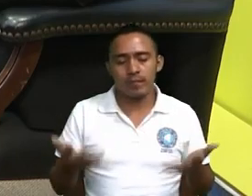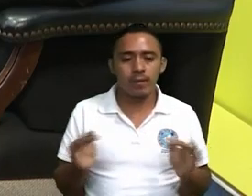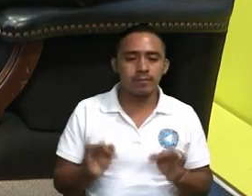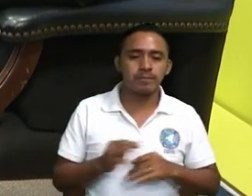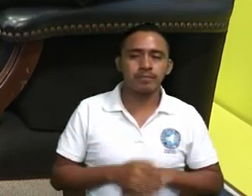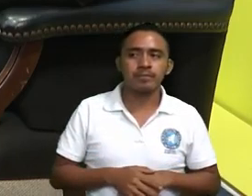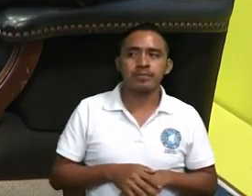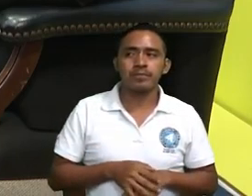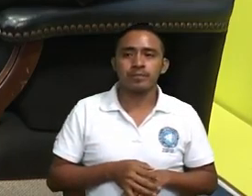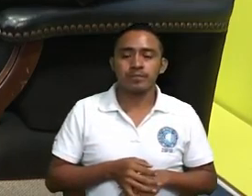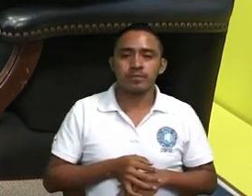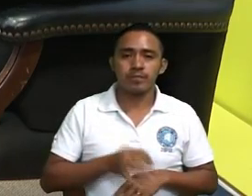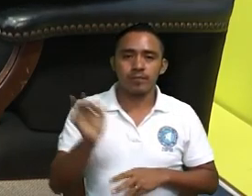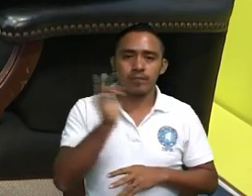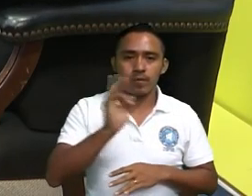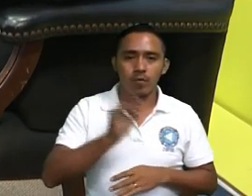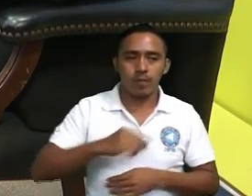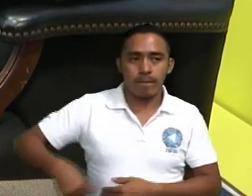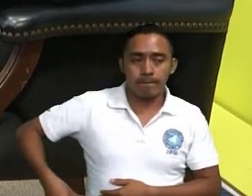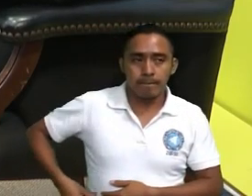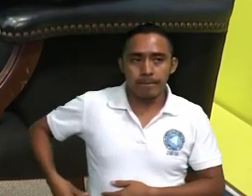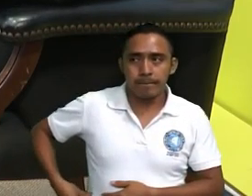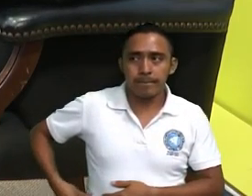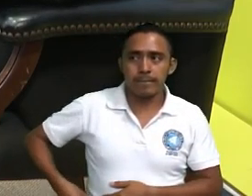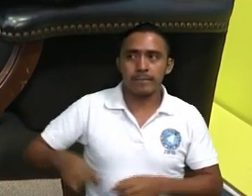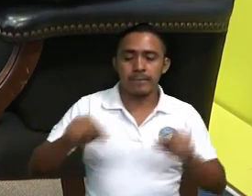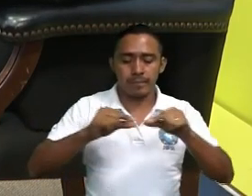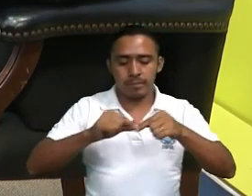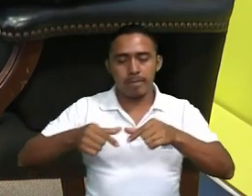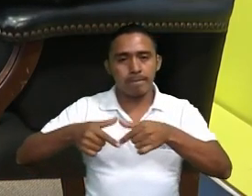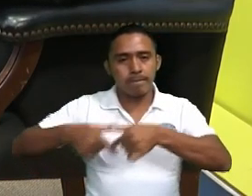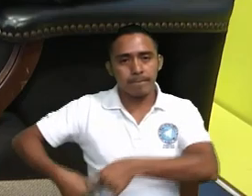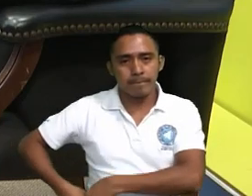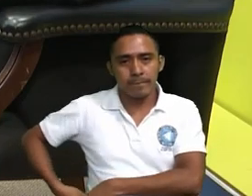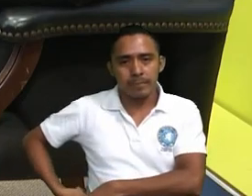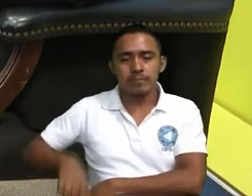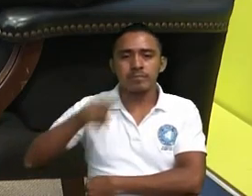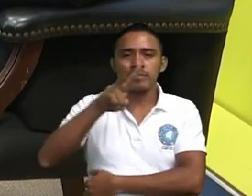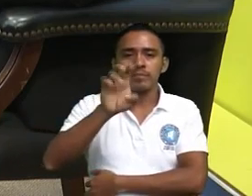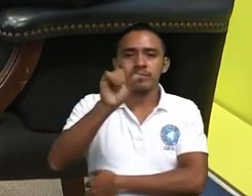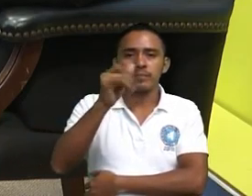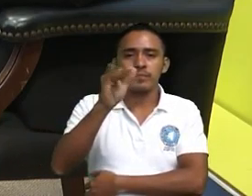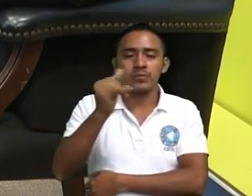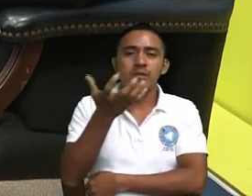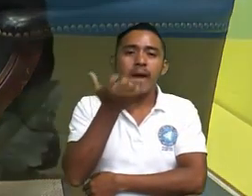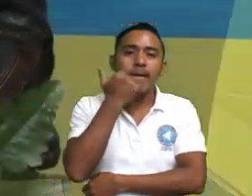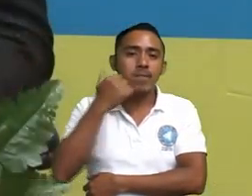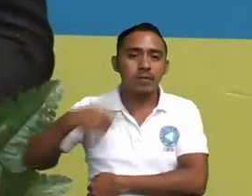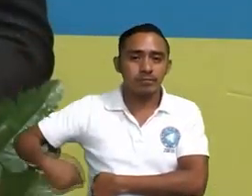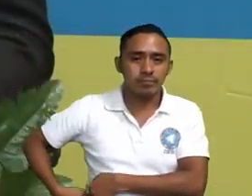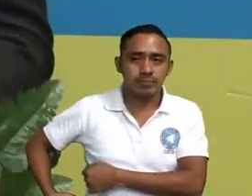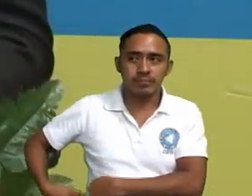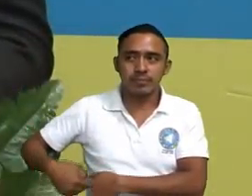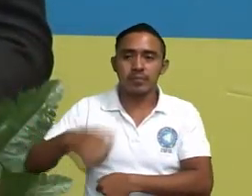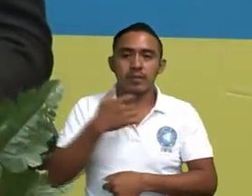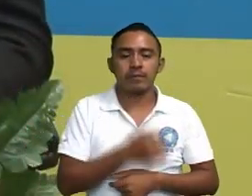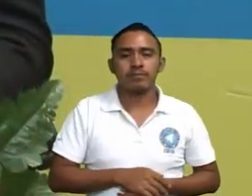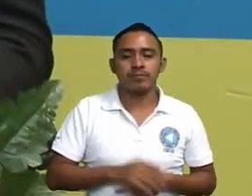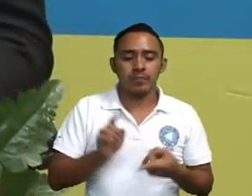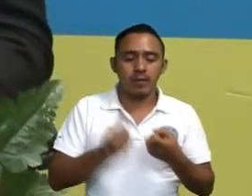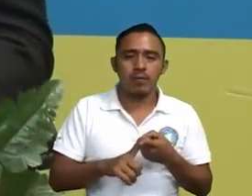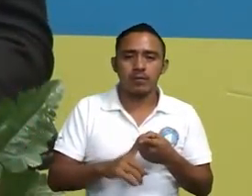trastornos o la formación de las piedras en la vesícula, vamos a llamarlos piedras en la vesícula, se originan no solamente por el aumento del colesterol